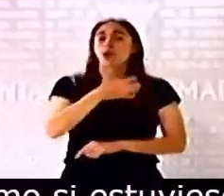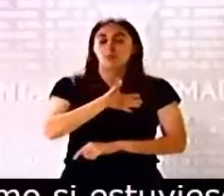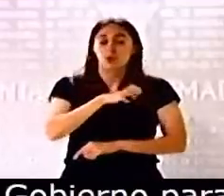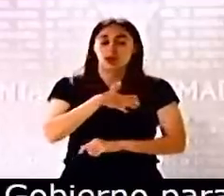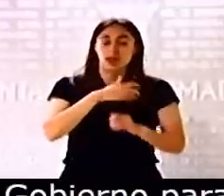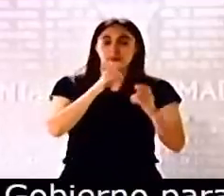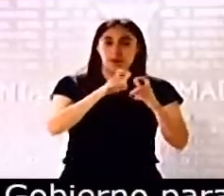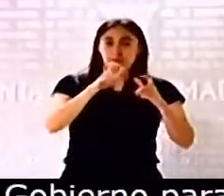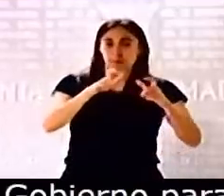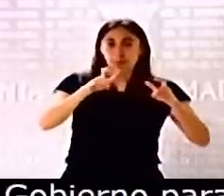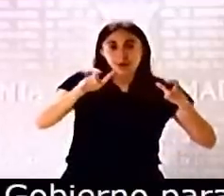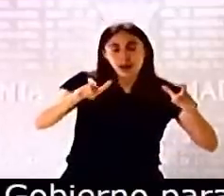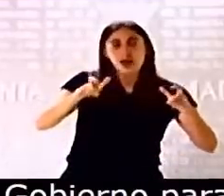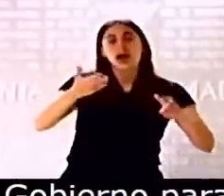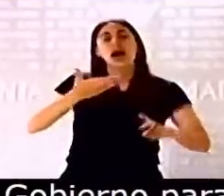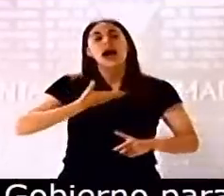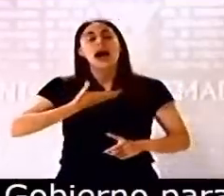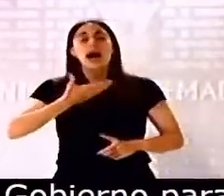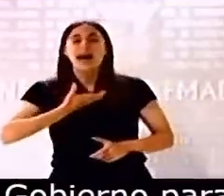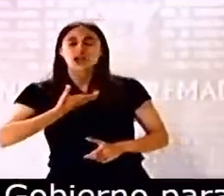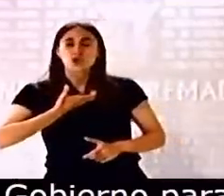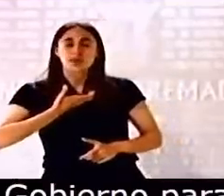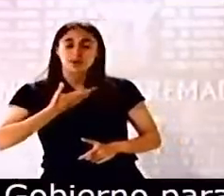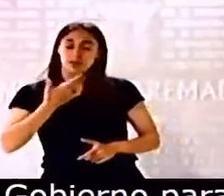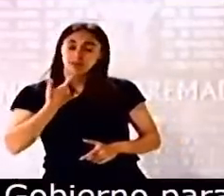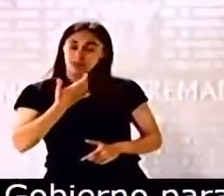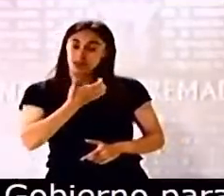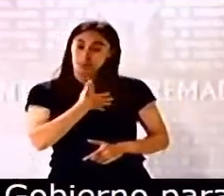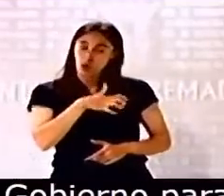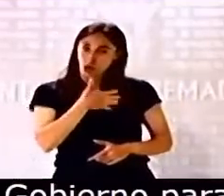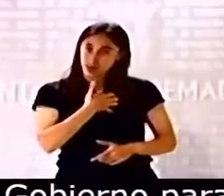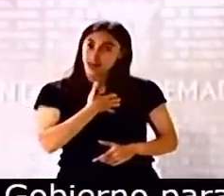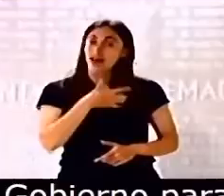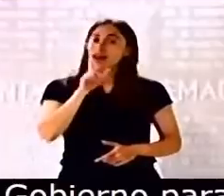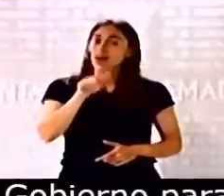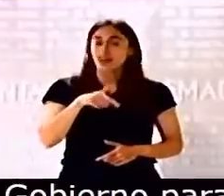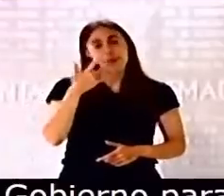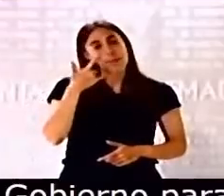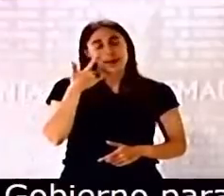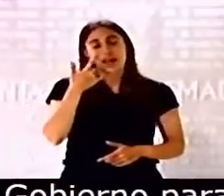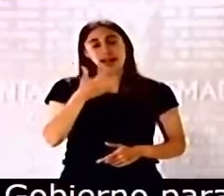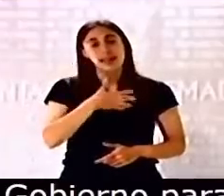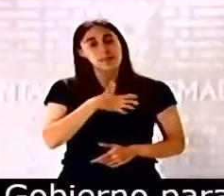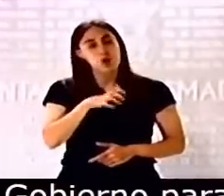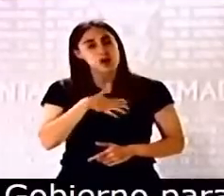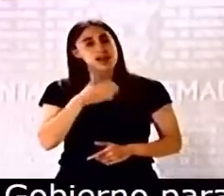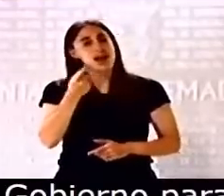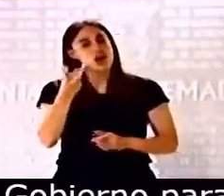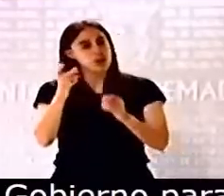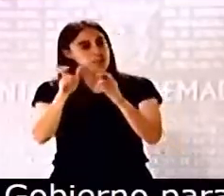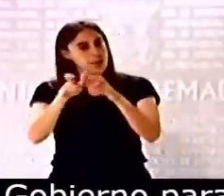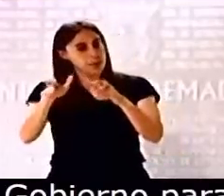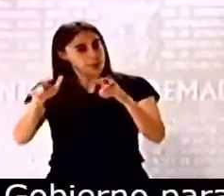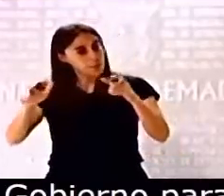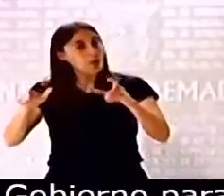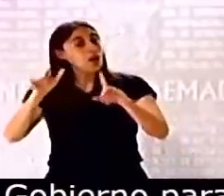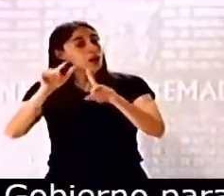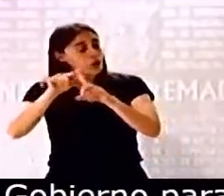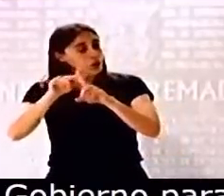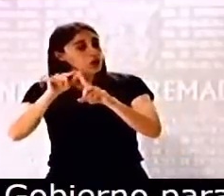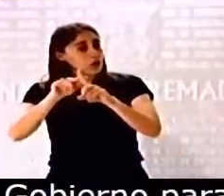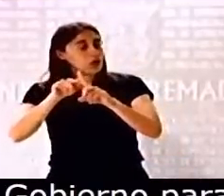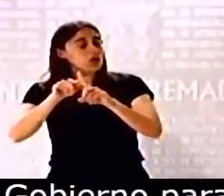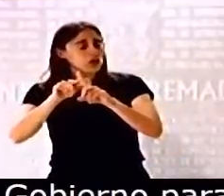se ha comprometido a que a través de la policía local incremente también la vigilancia policial para que efectivamente